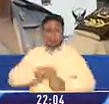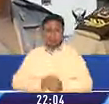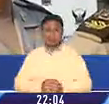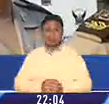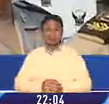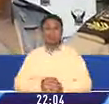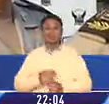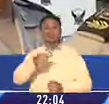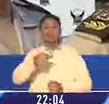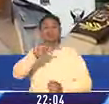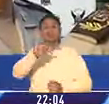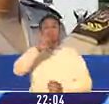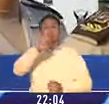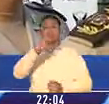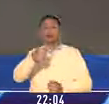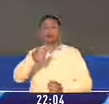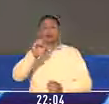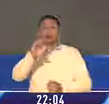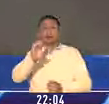GOE, el GEMA.